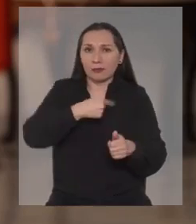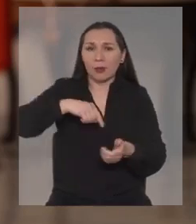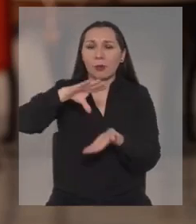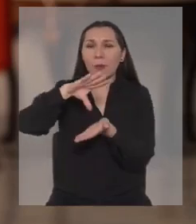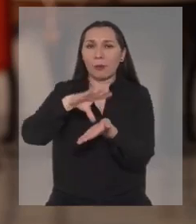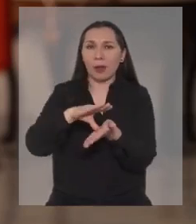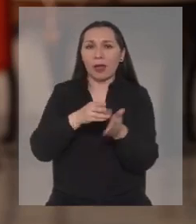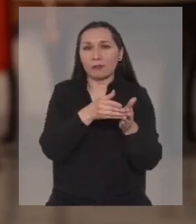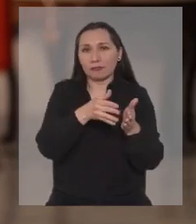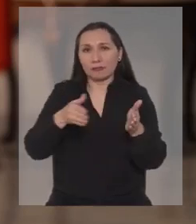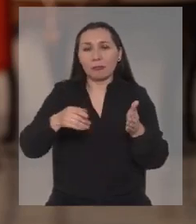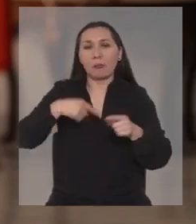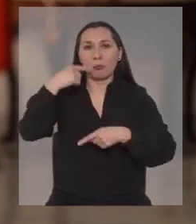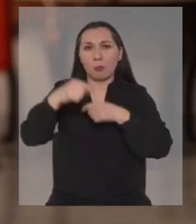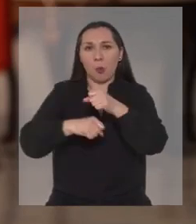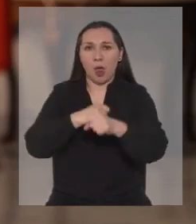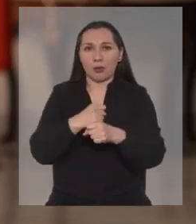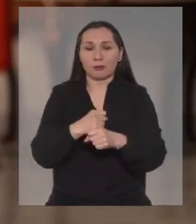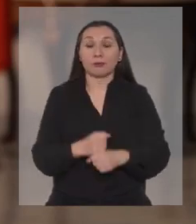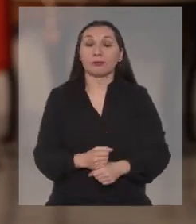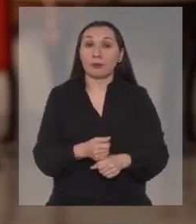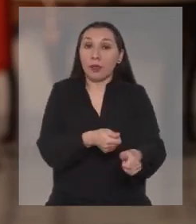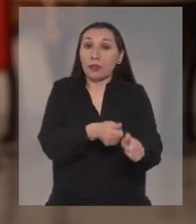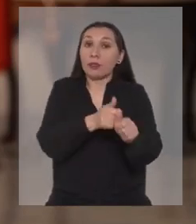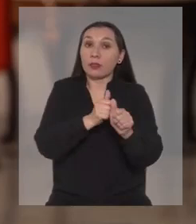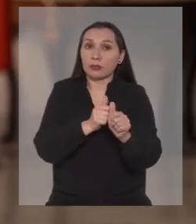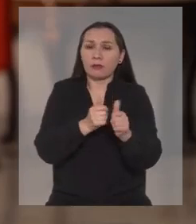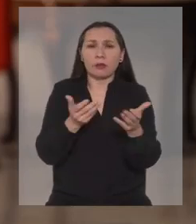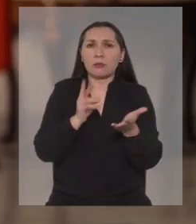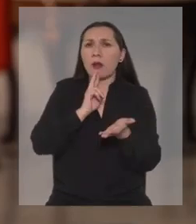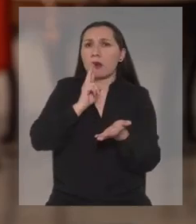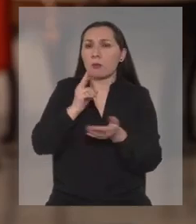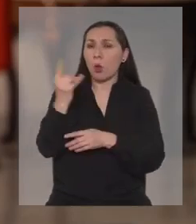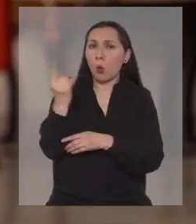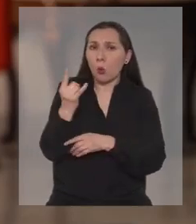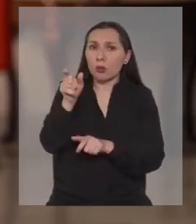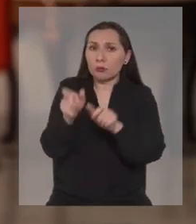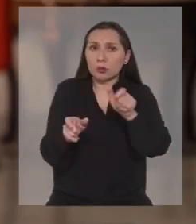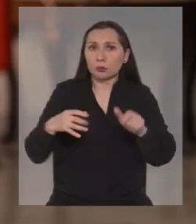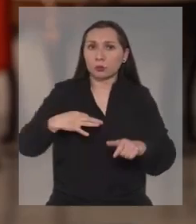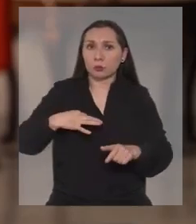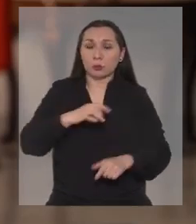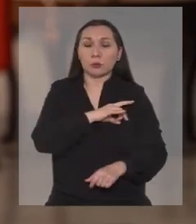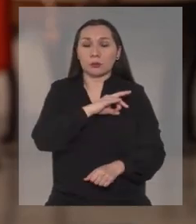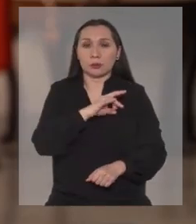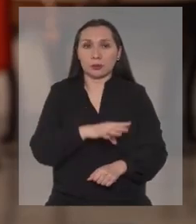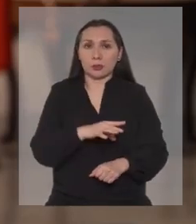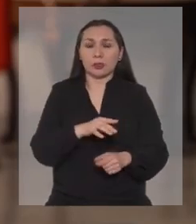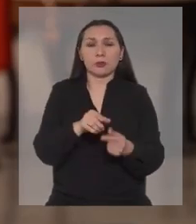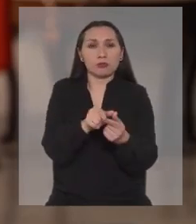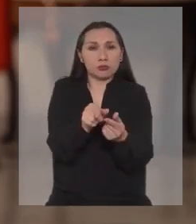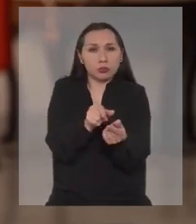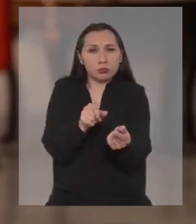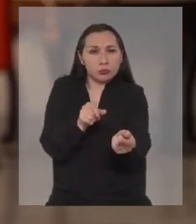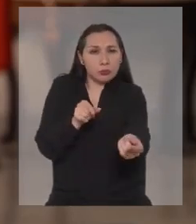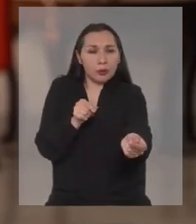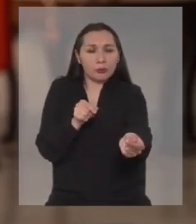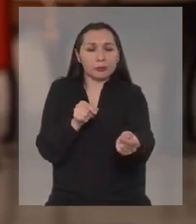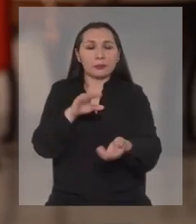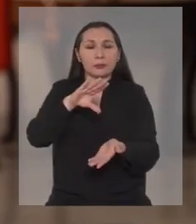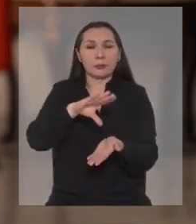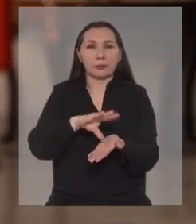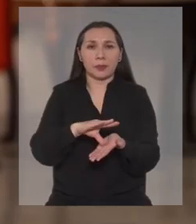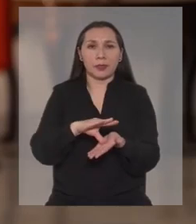país durante el próximo año estos desafíos responden a las urgencias de los ciudadanos chilenos a lo largo de todo nuestro